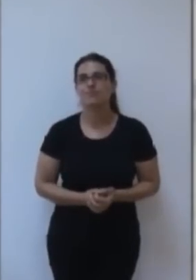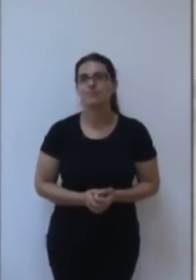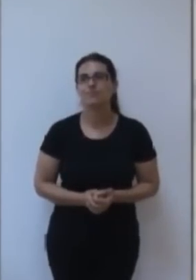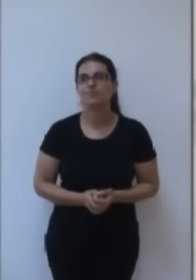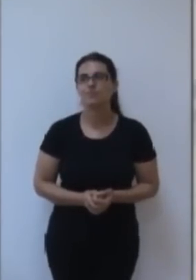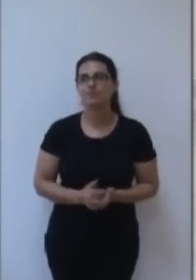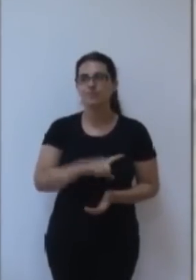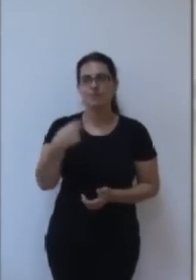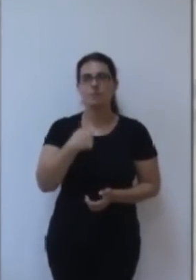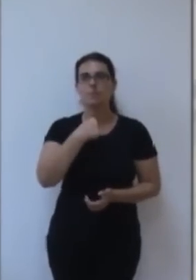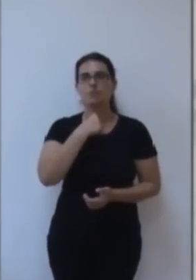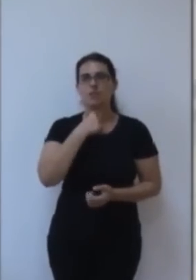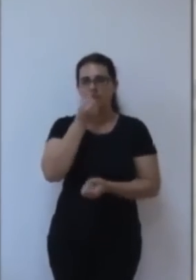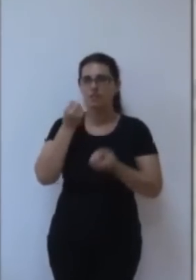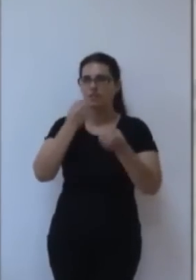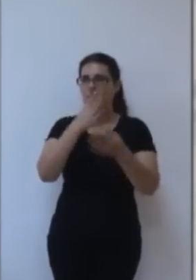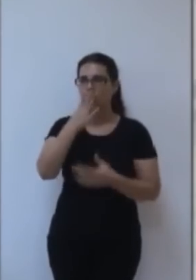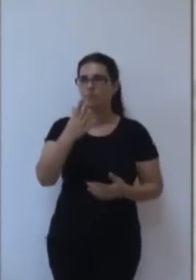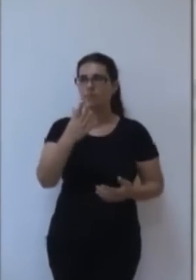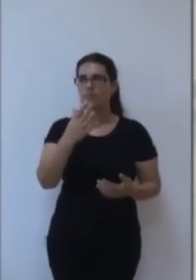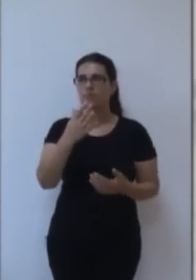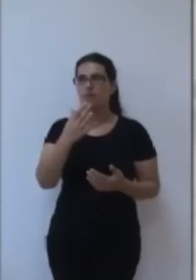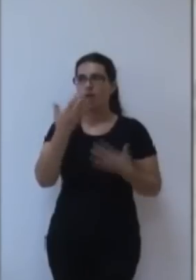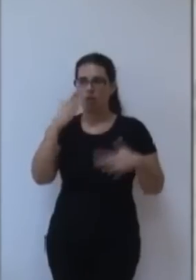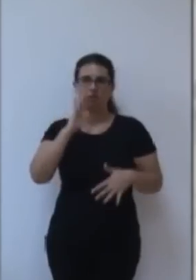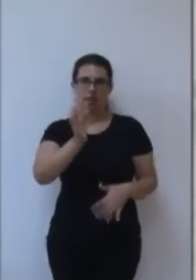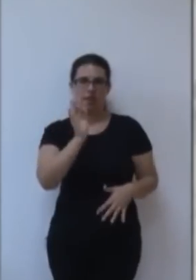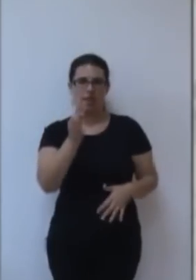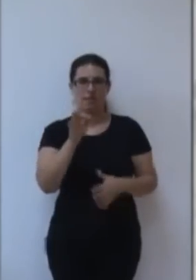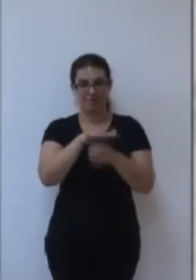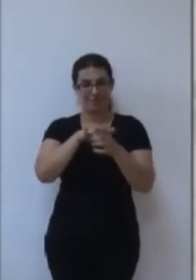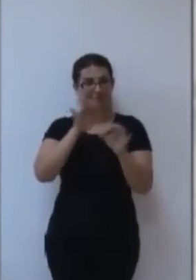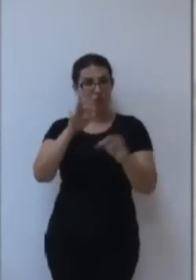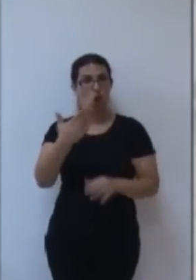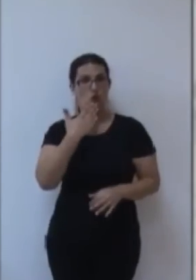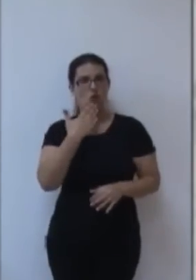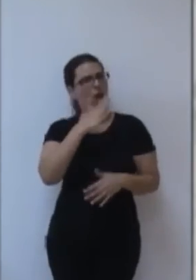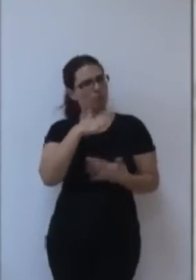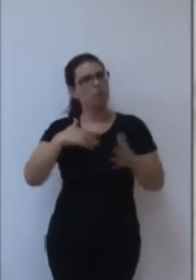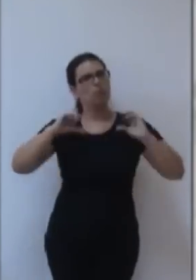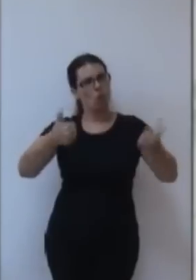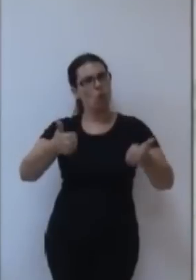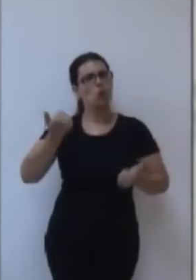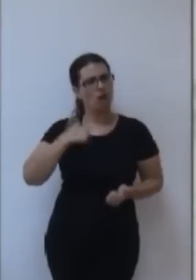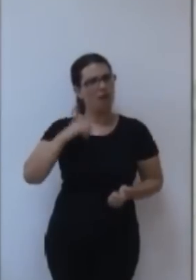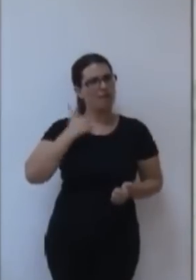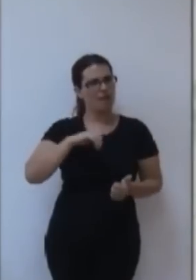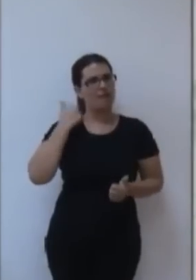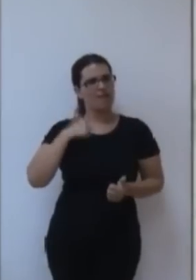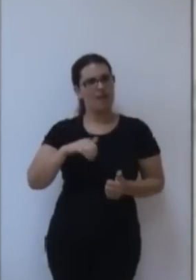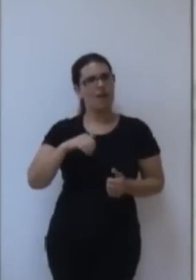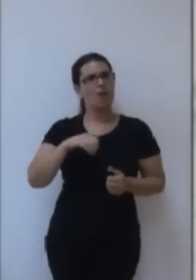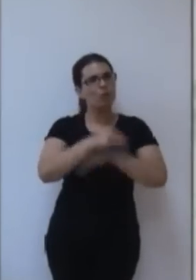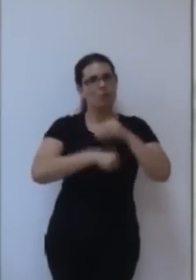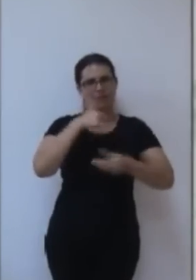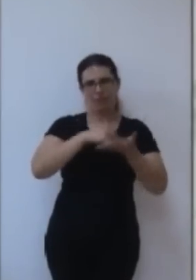Yo también me gustaría señalar que, aunque a lo mejor dentro del ámbito del ocio sí que se está empezando a utilizar más, dentro del ámbito del